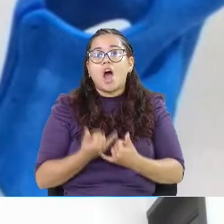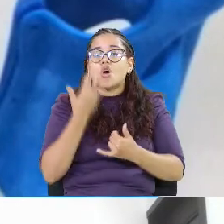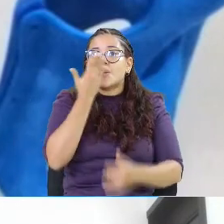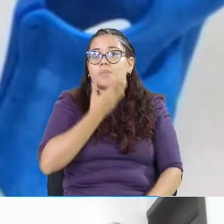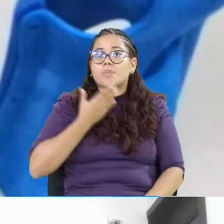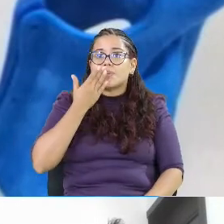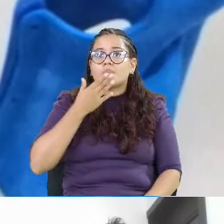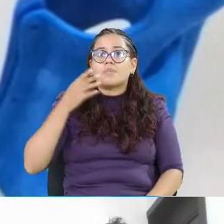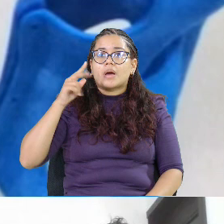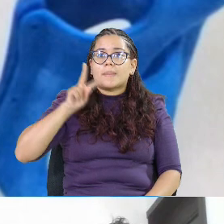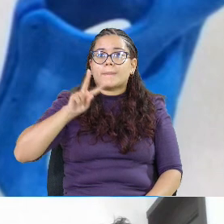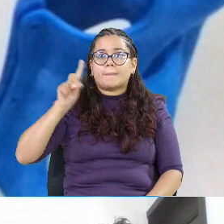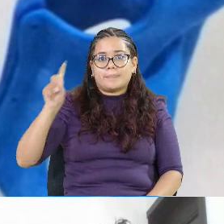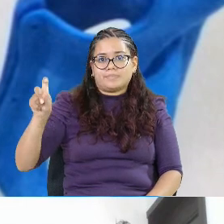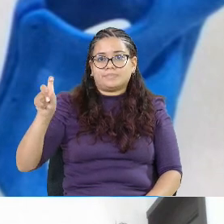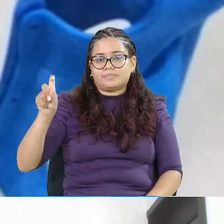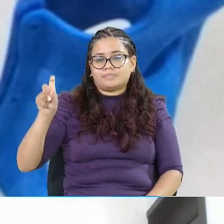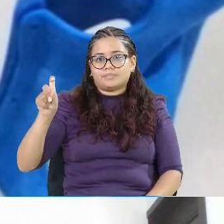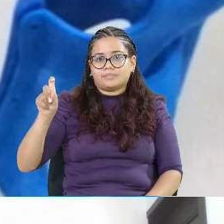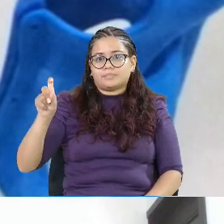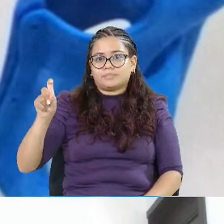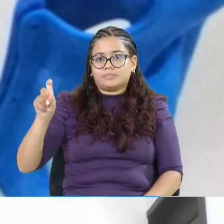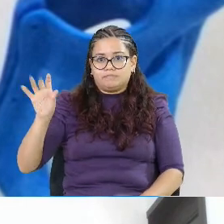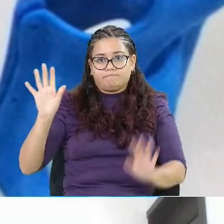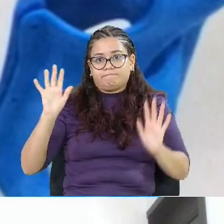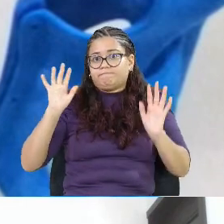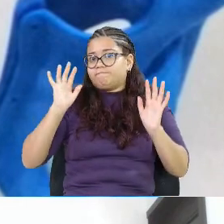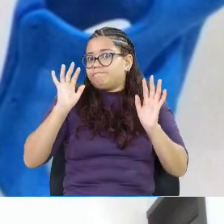26. Y bueno,